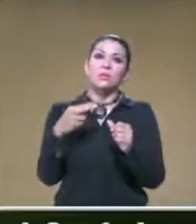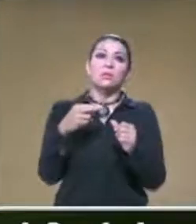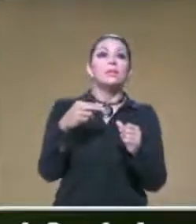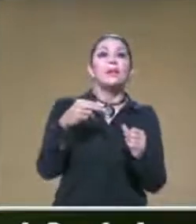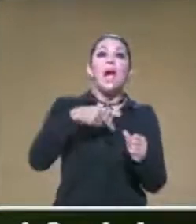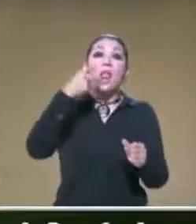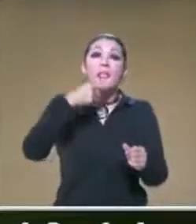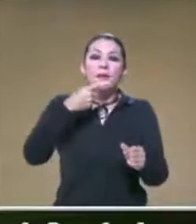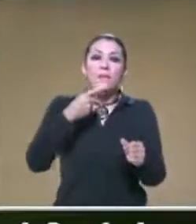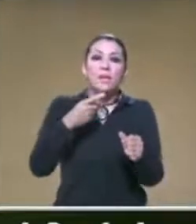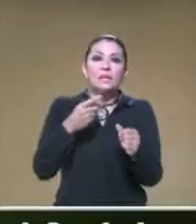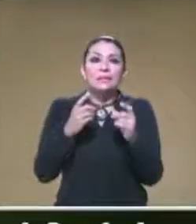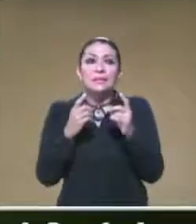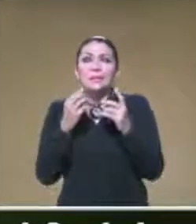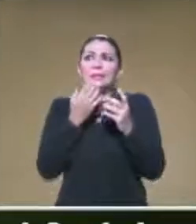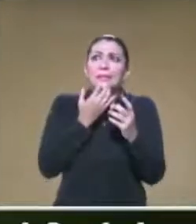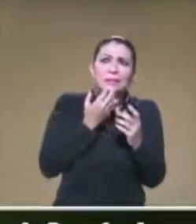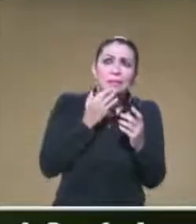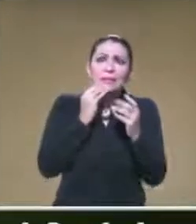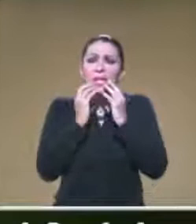como ese